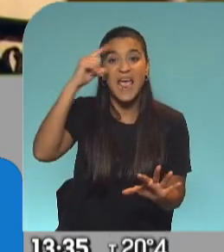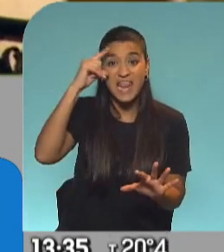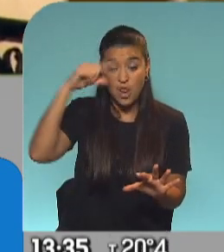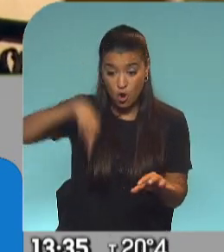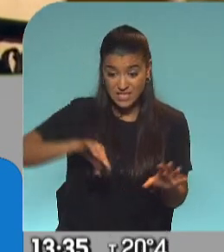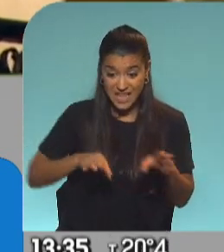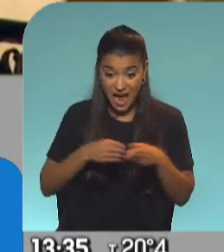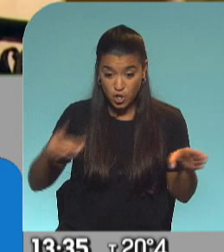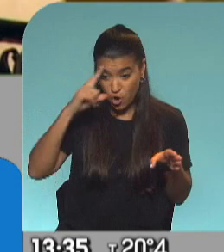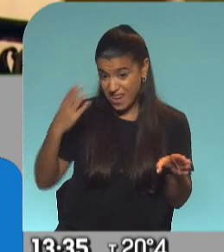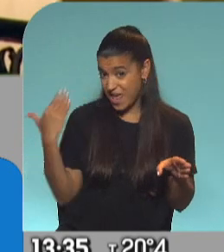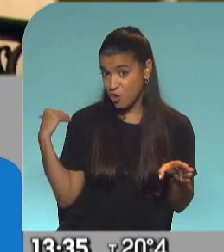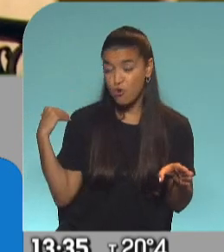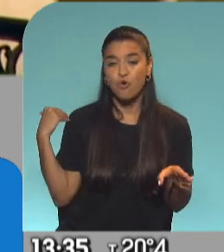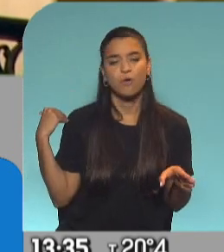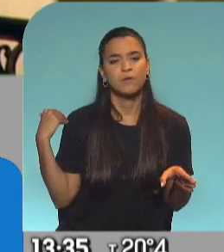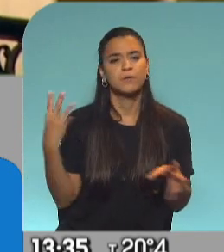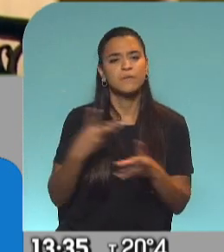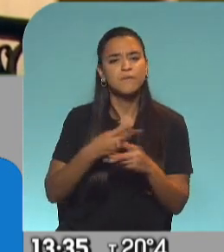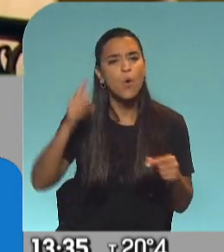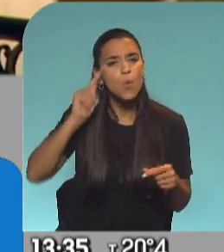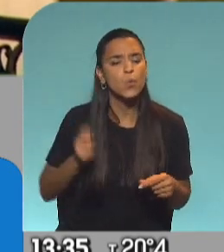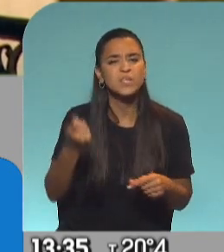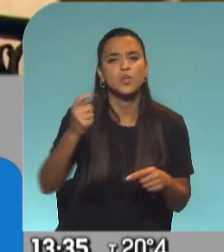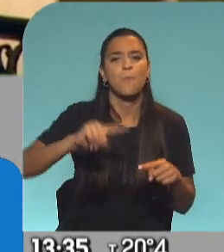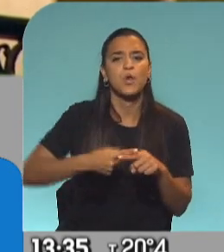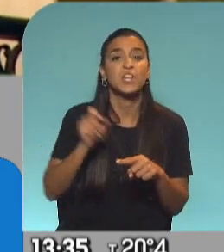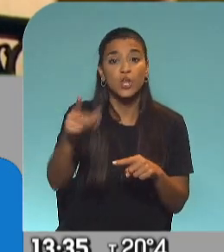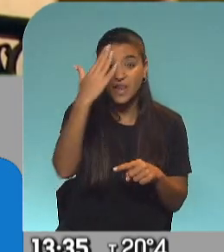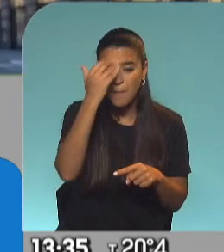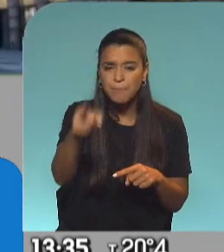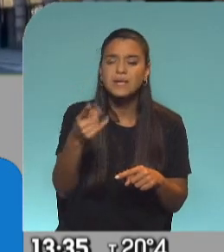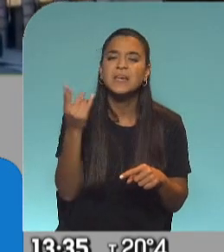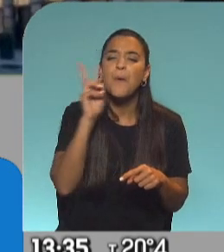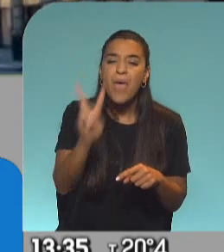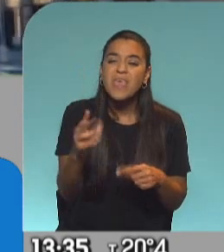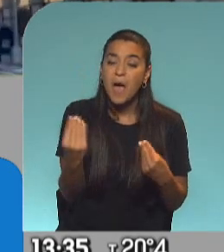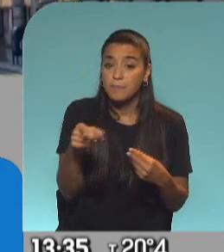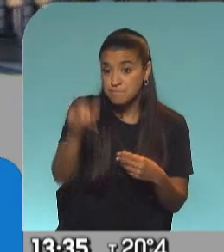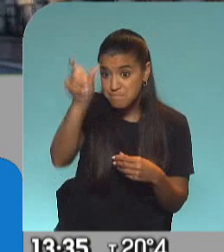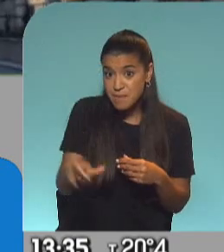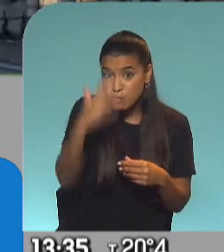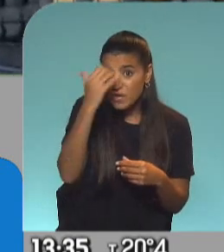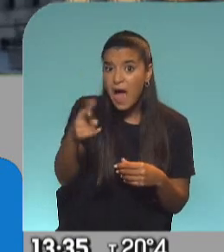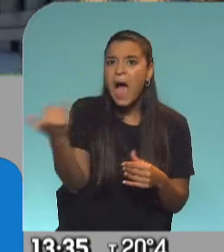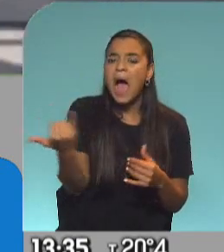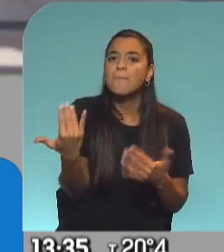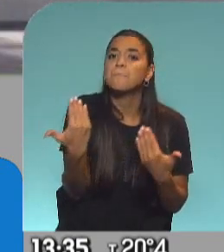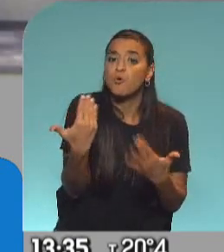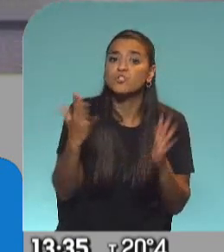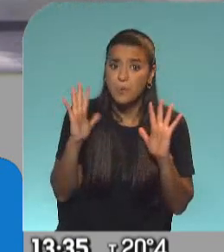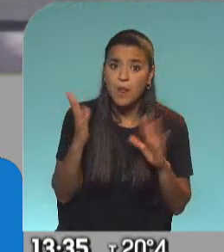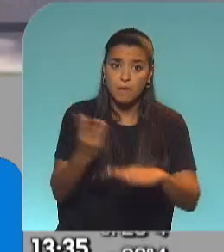este año, cuando se acabó el juicio político a Trump, se veía en aquel momento que él tenía muy buenas posibilidades de